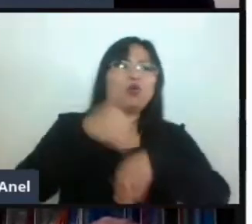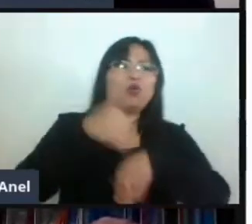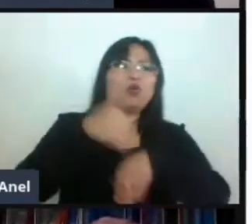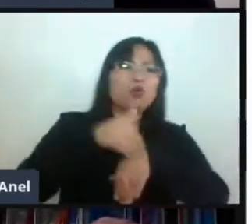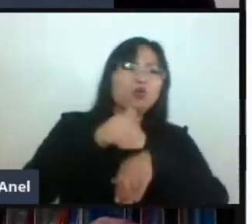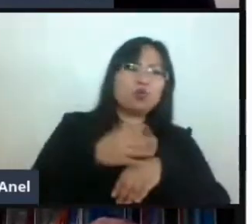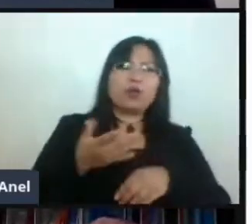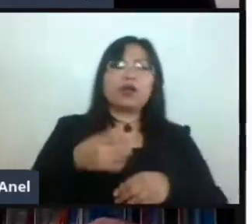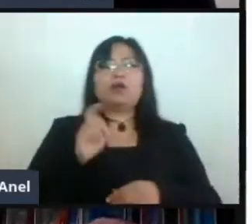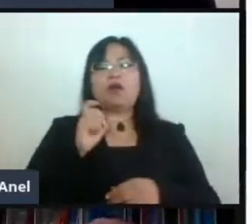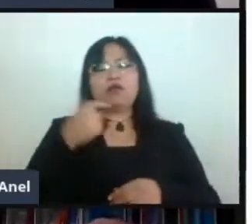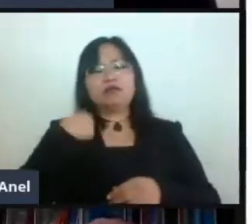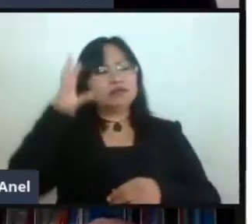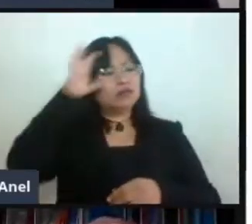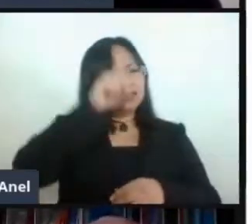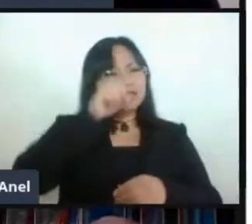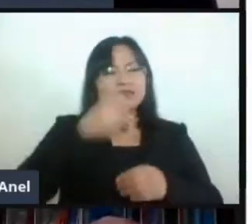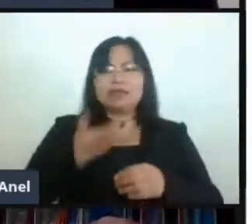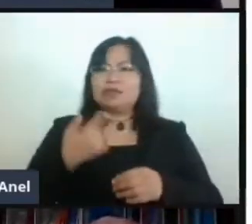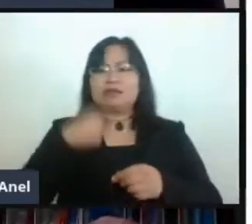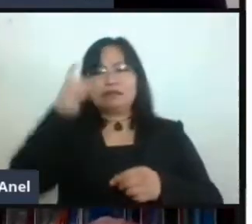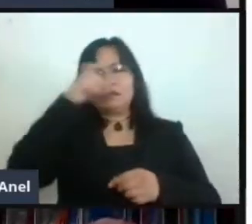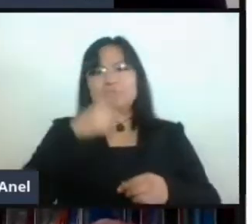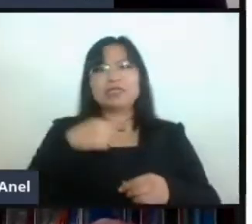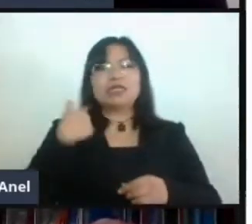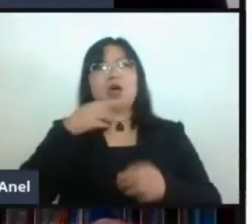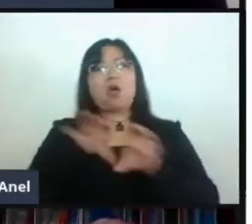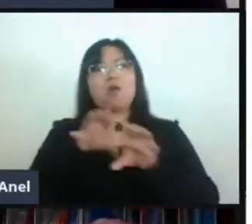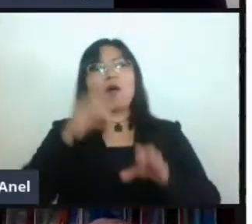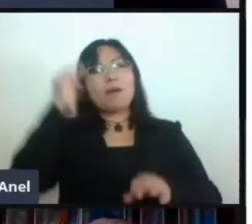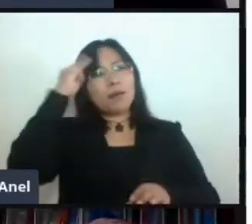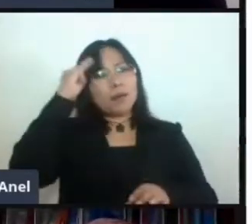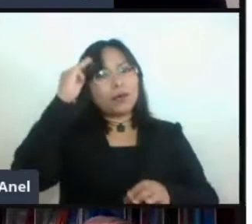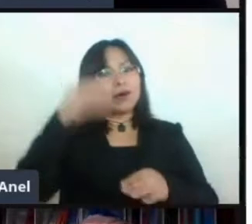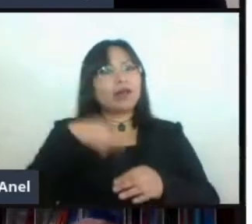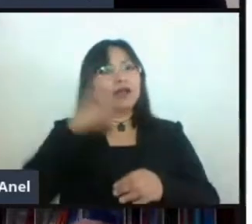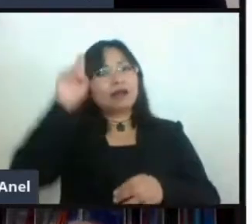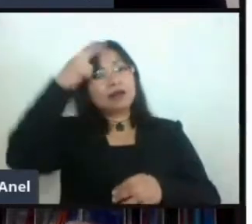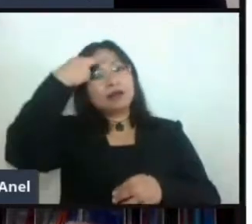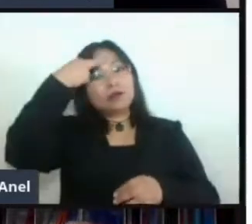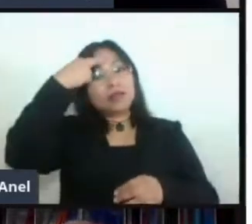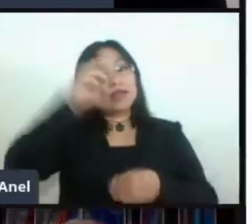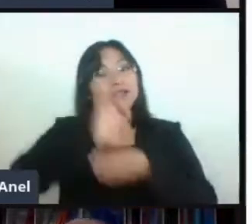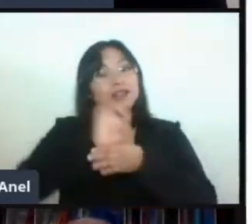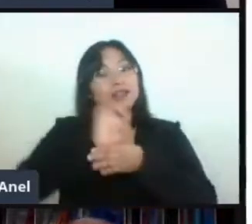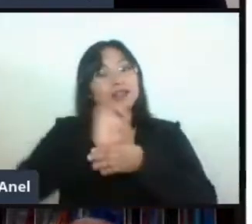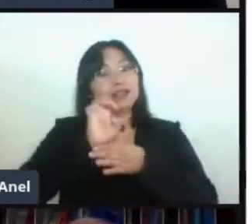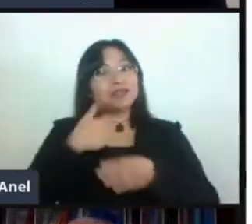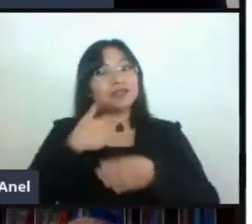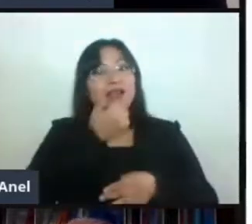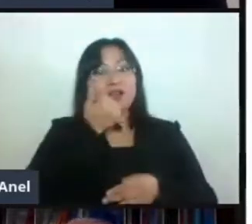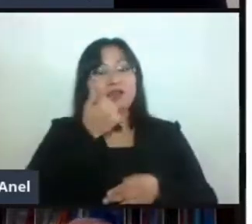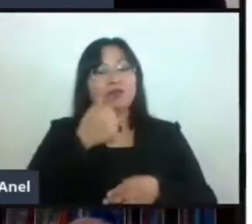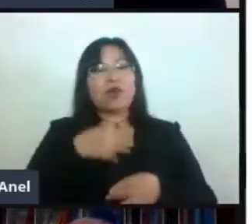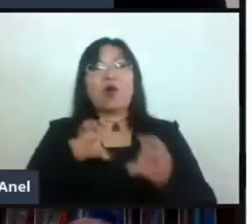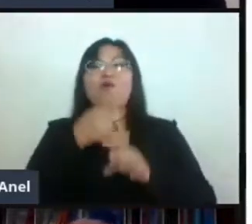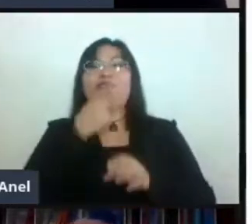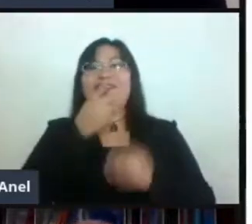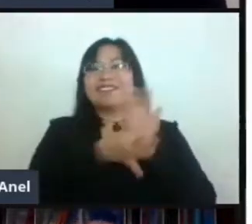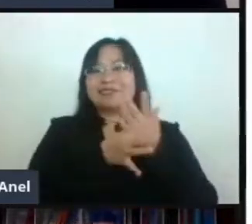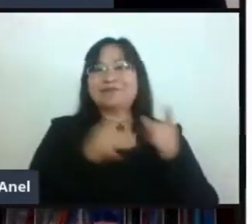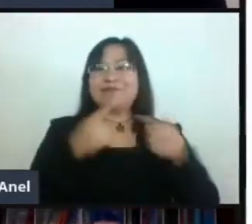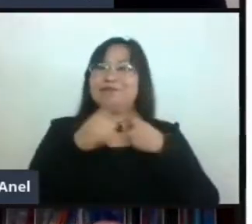elemental que recurre al recuerdo, a la memoria. Y bueno, pues muchos autores, Bloom, Marzano, Perkins,